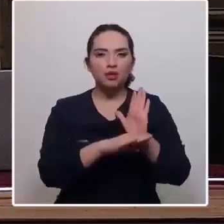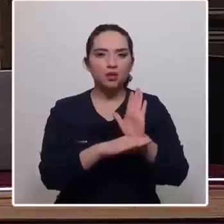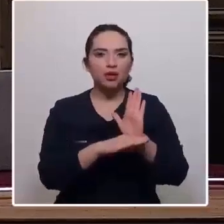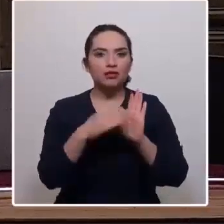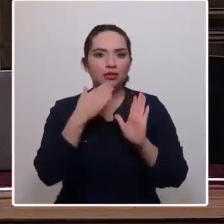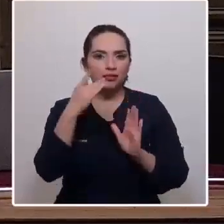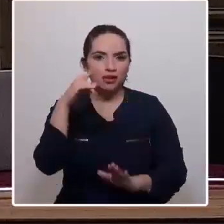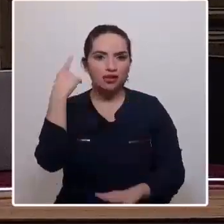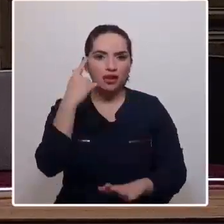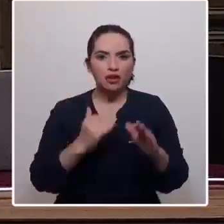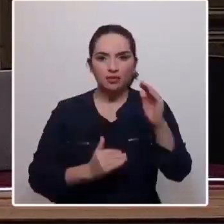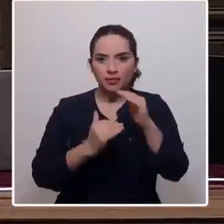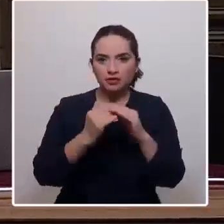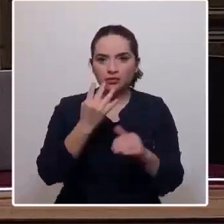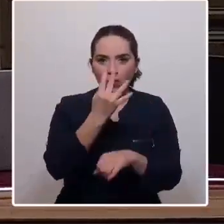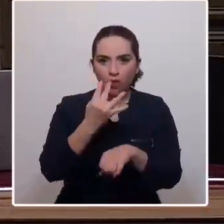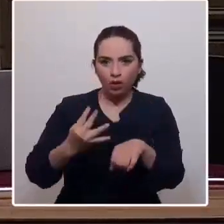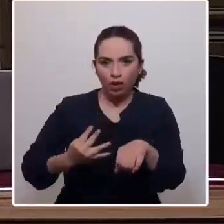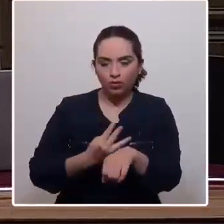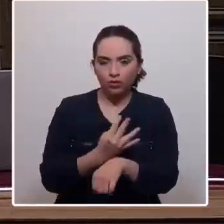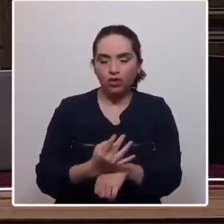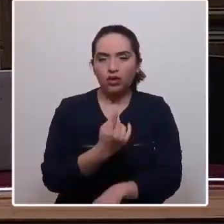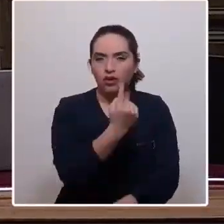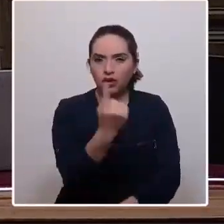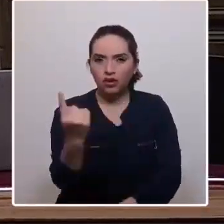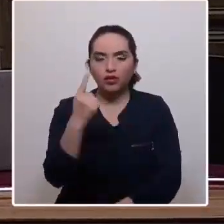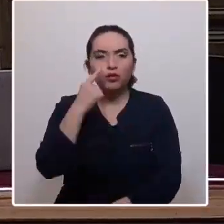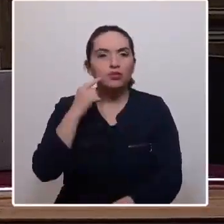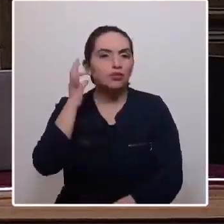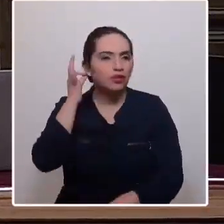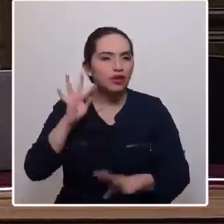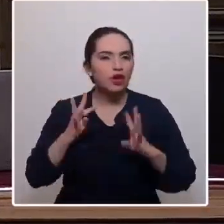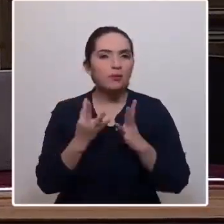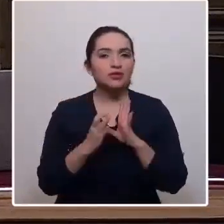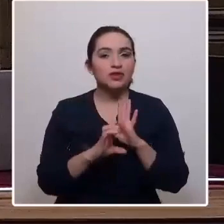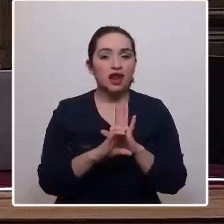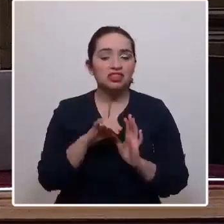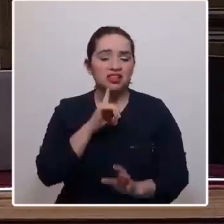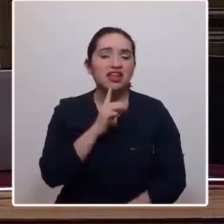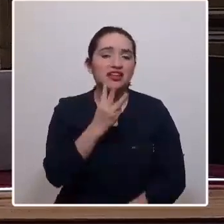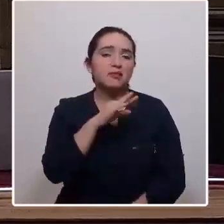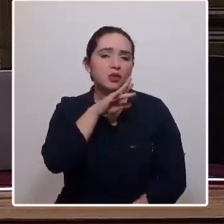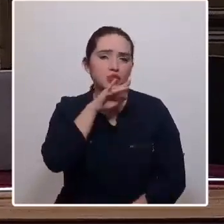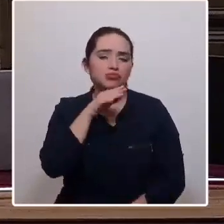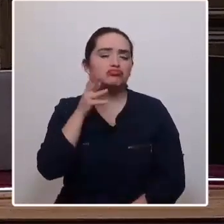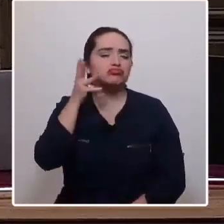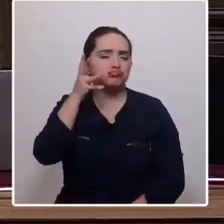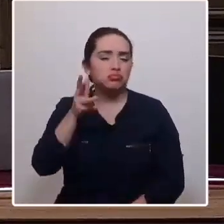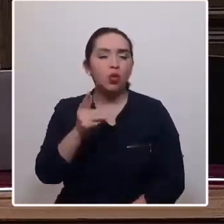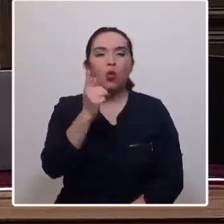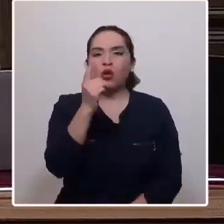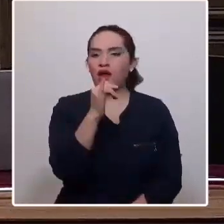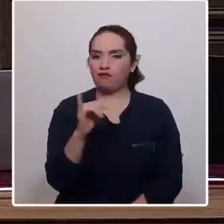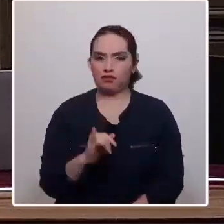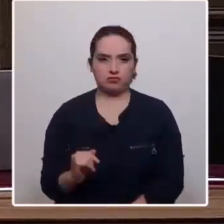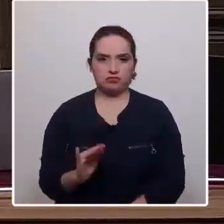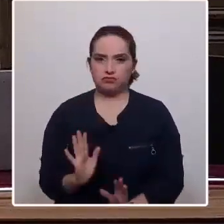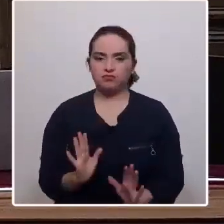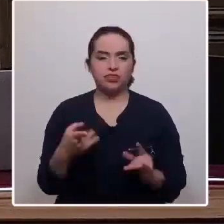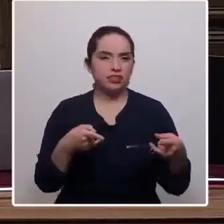horas. Cada convencional dispondrá de hasta 3 minutos y podrá intervenir una sola vez en el